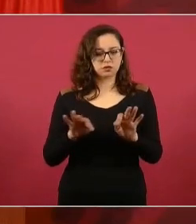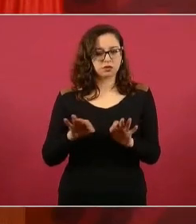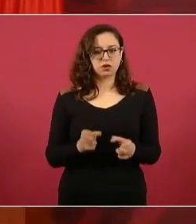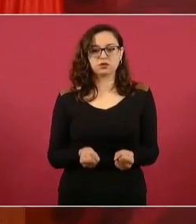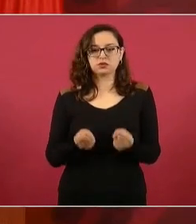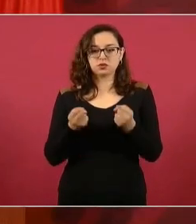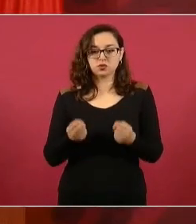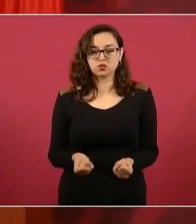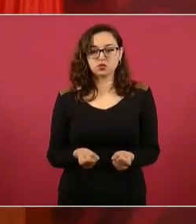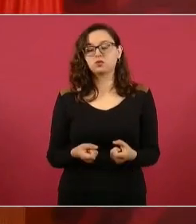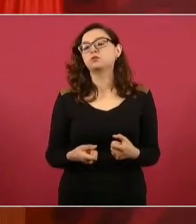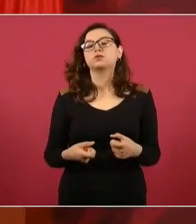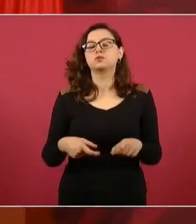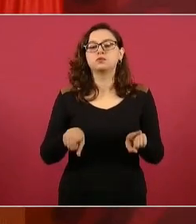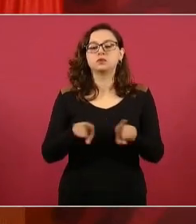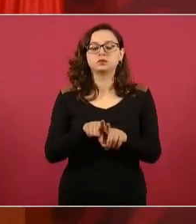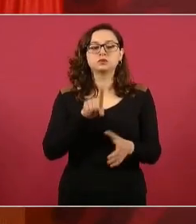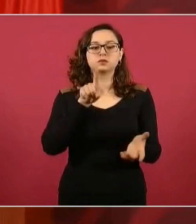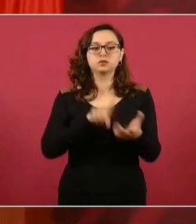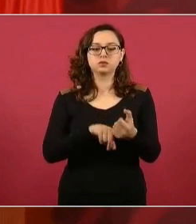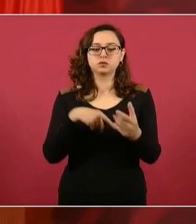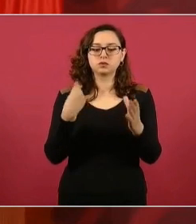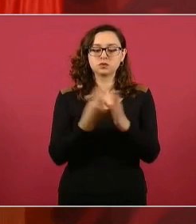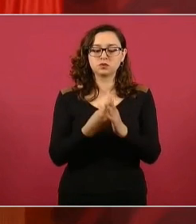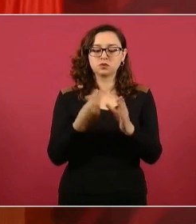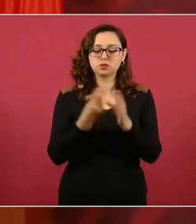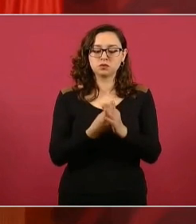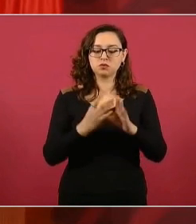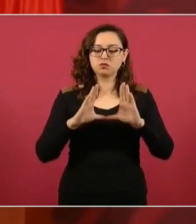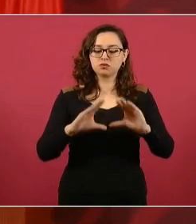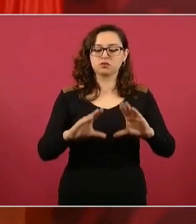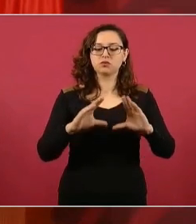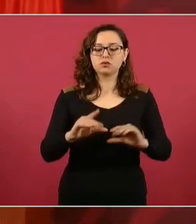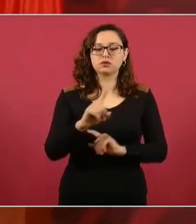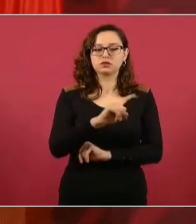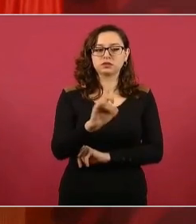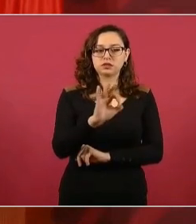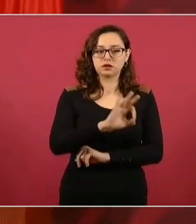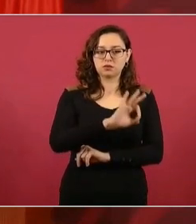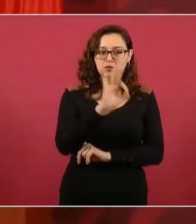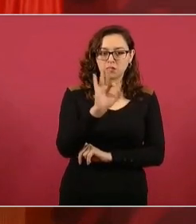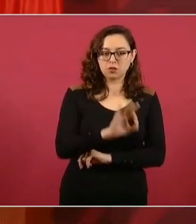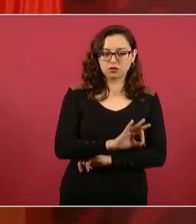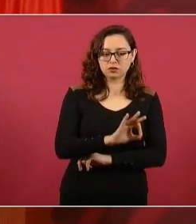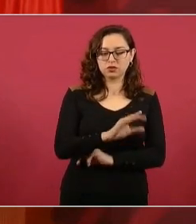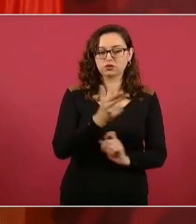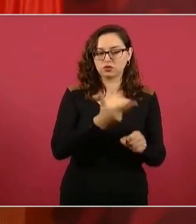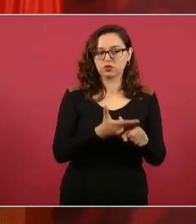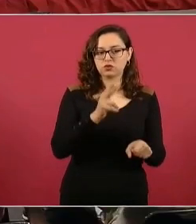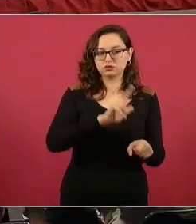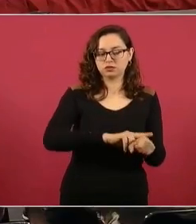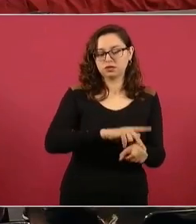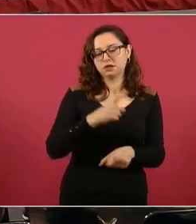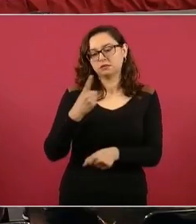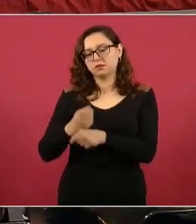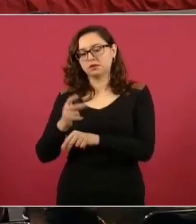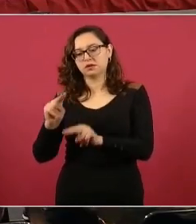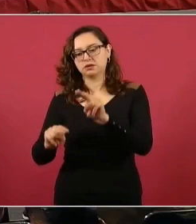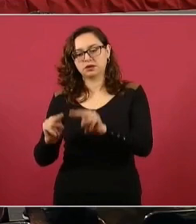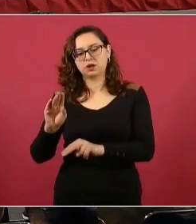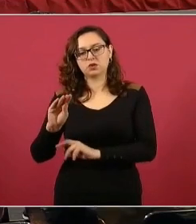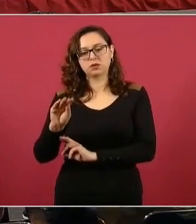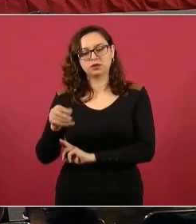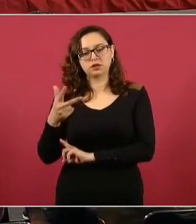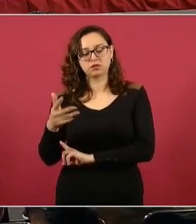una capacitación también al 100% del personal en los hospitales y 98% en unidades de primera respecto a la